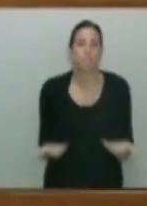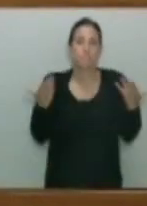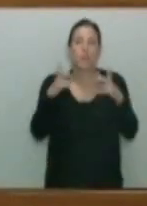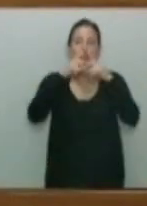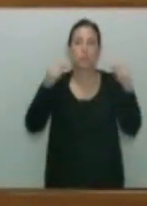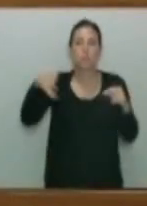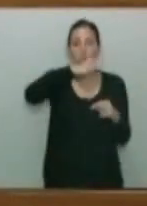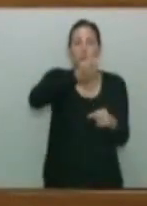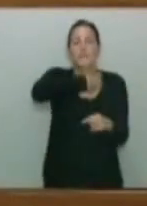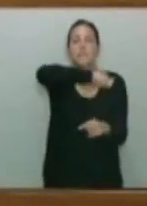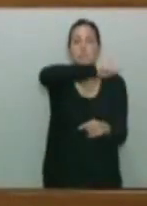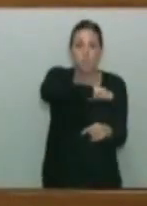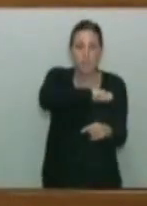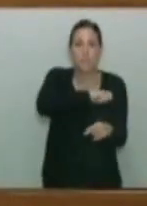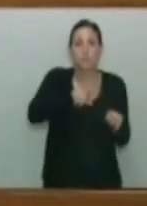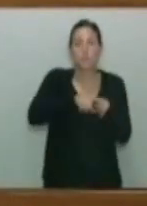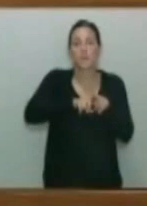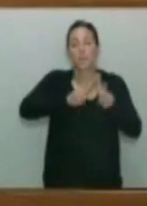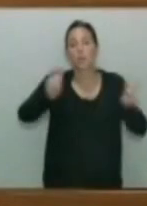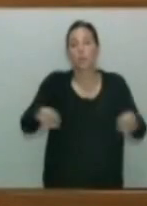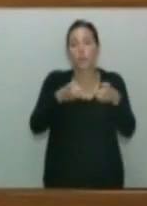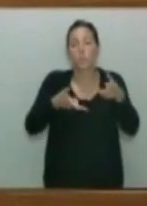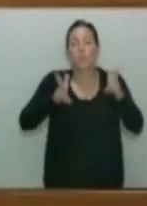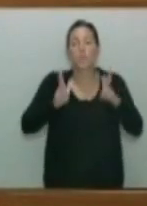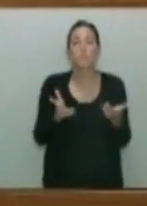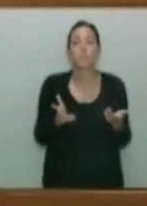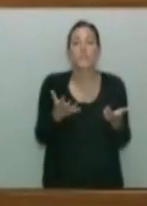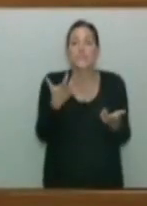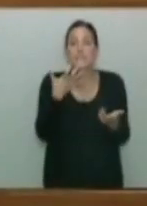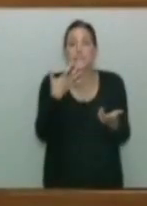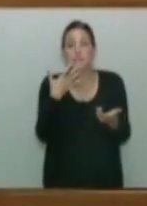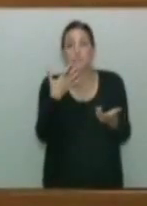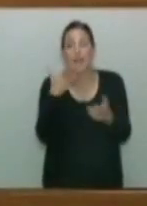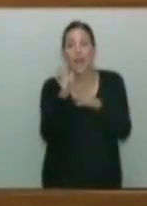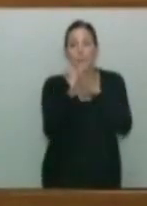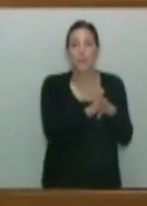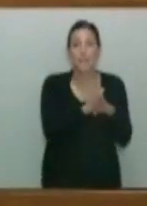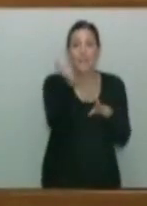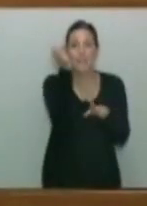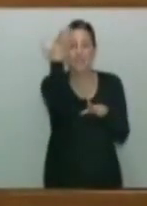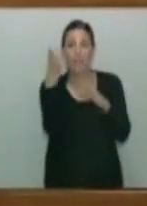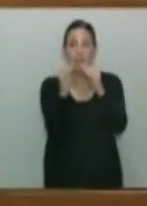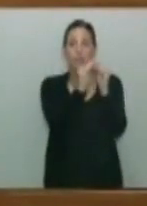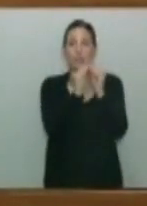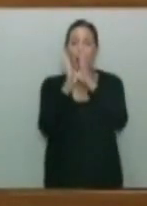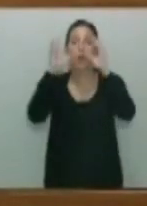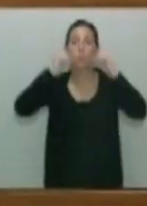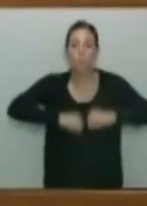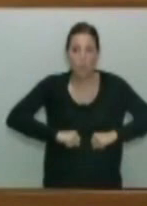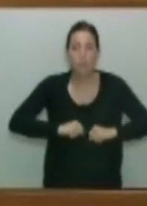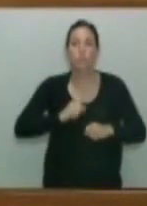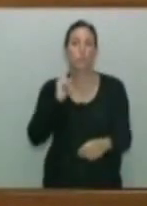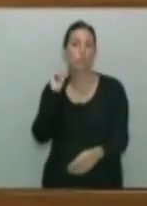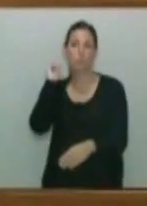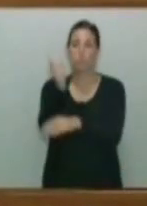a esa regeneración democrática que tanto hace falta, si a pesar de todo eso la idea de consenso se sigue imponiendo como